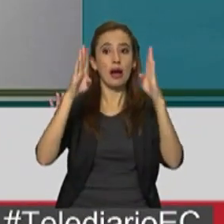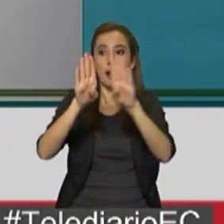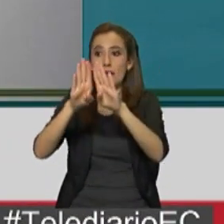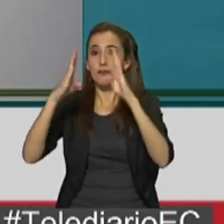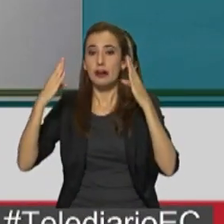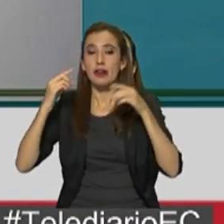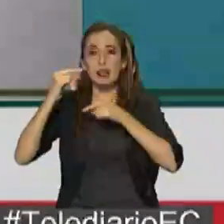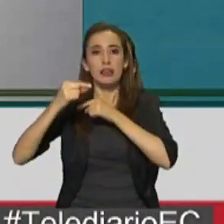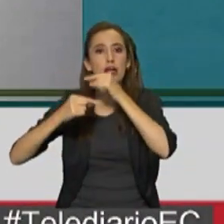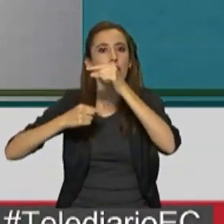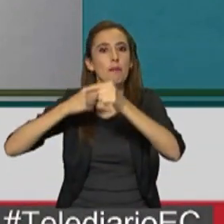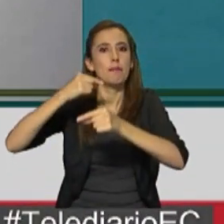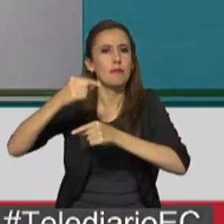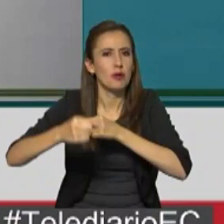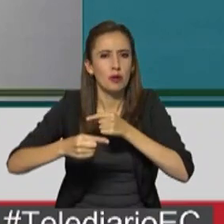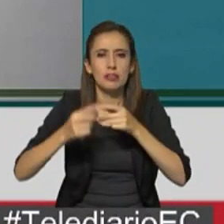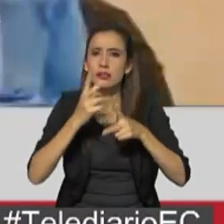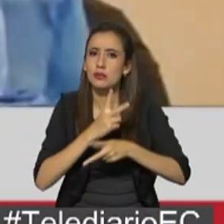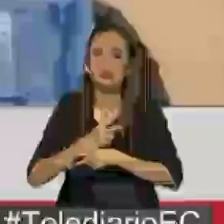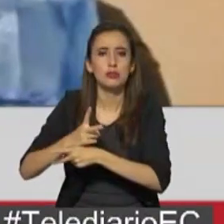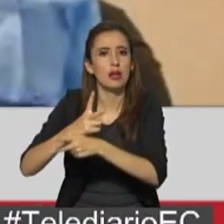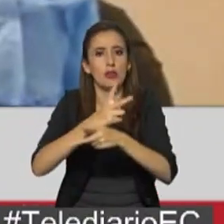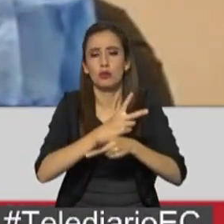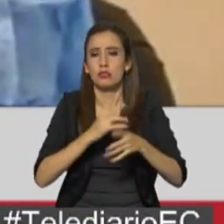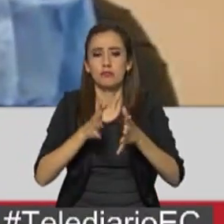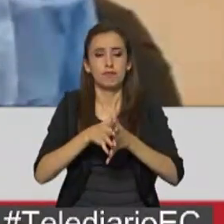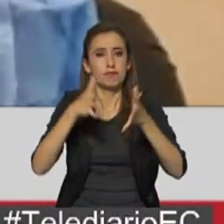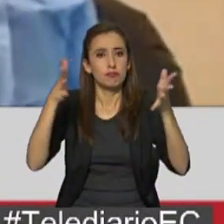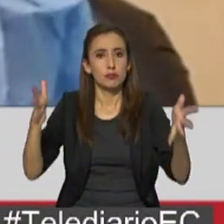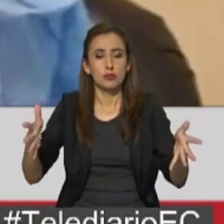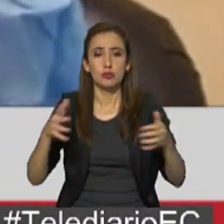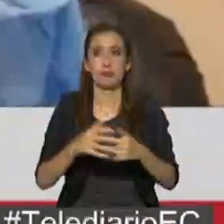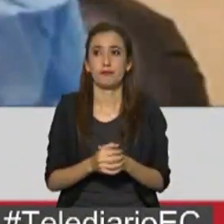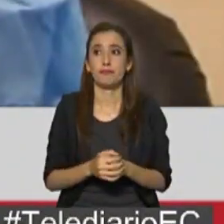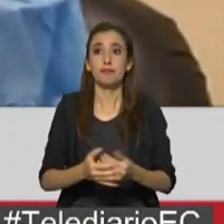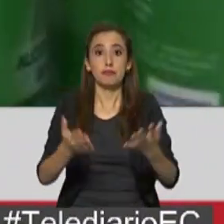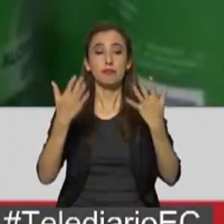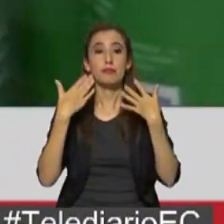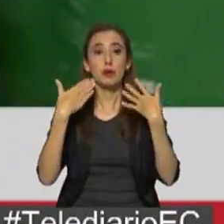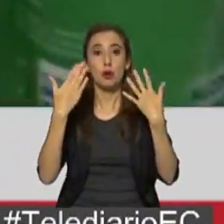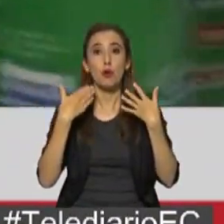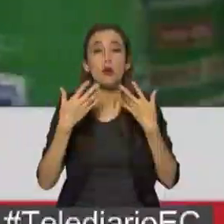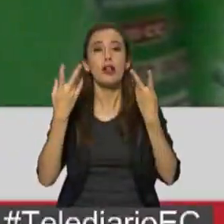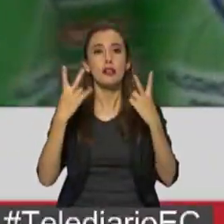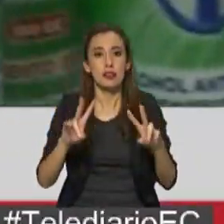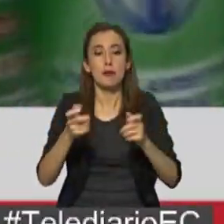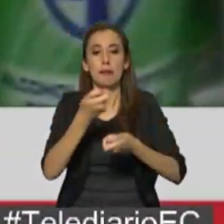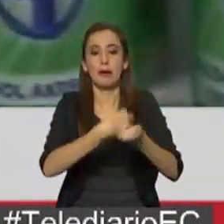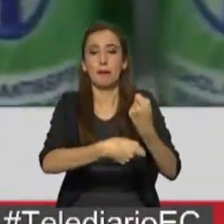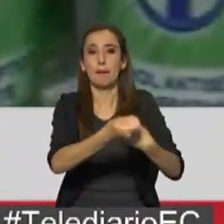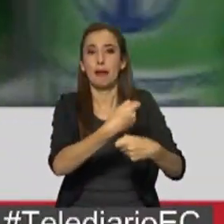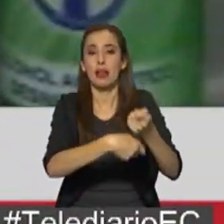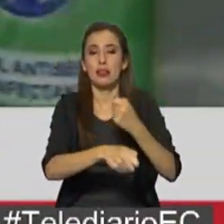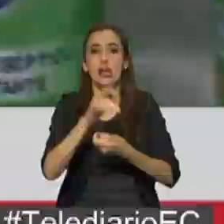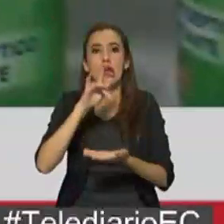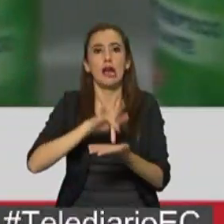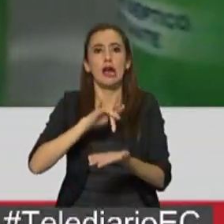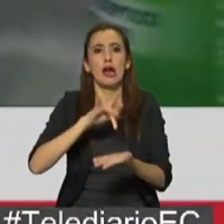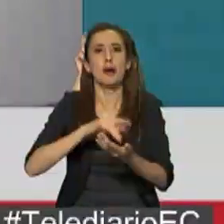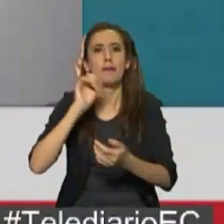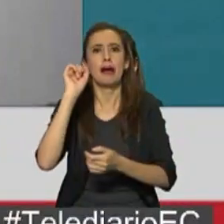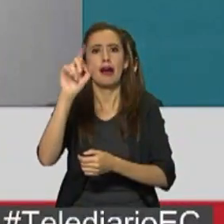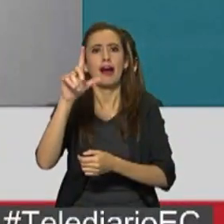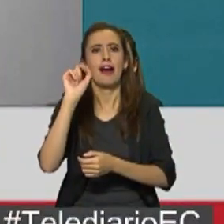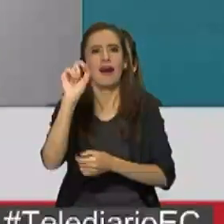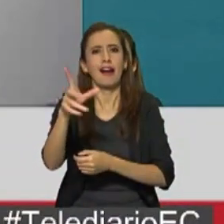paulatina y será muy cuidadosa mientras que en guayaquil se detectó que un ciudadano vendía una medicina en diez veces más su